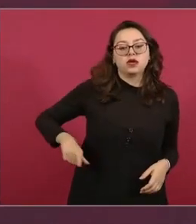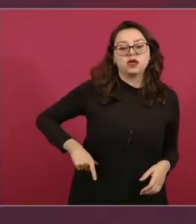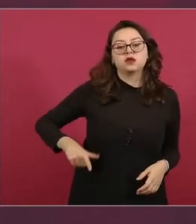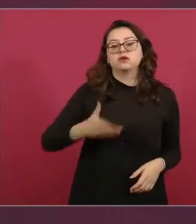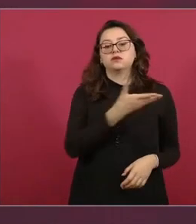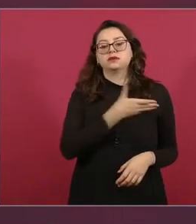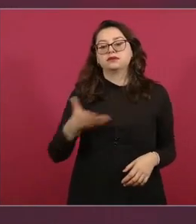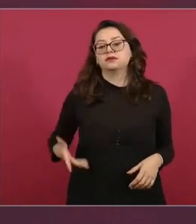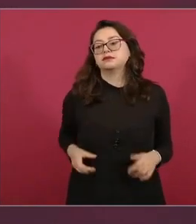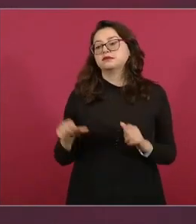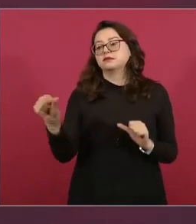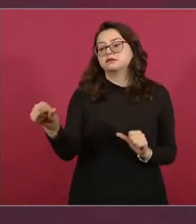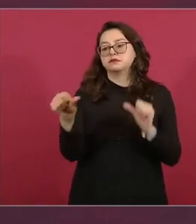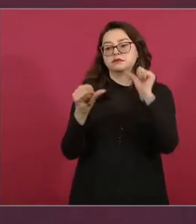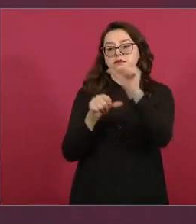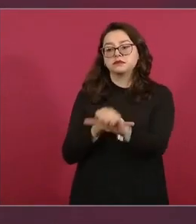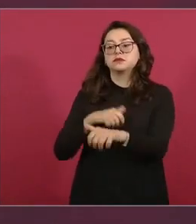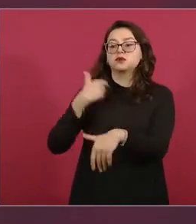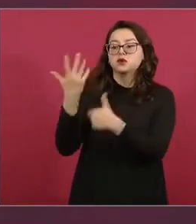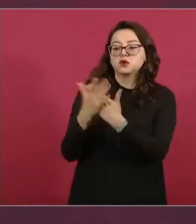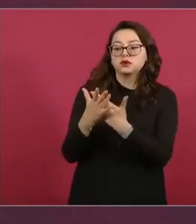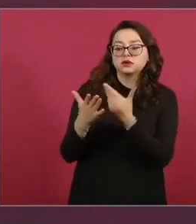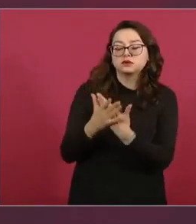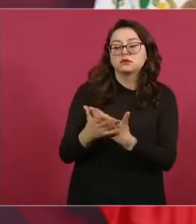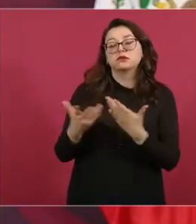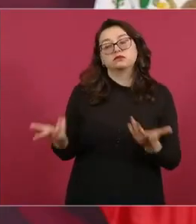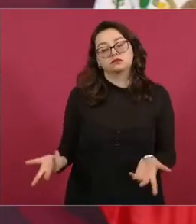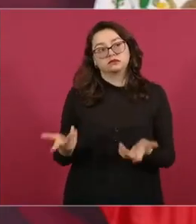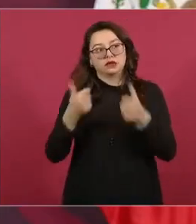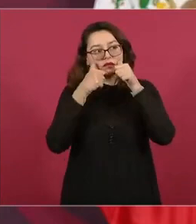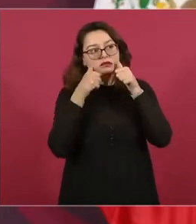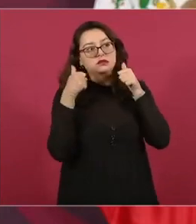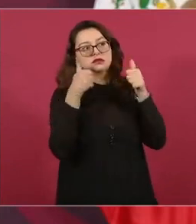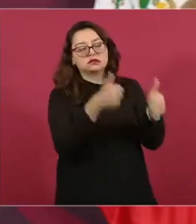se ocupen de eso. Porque si no,